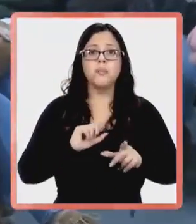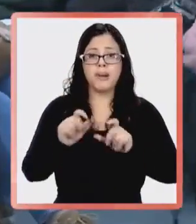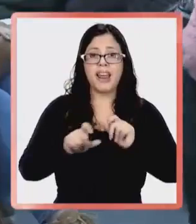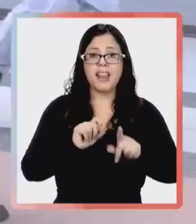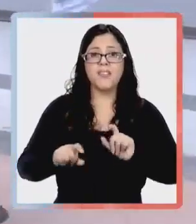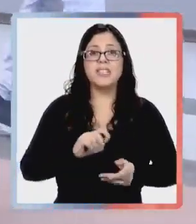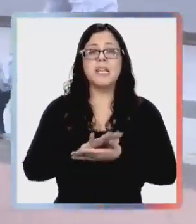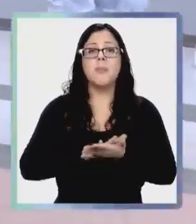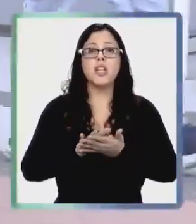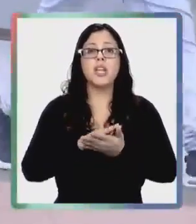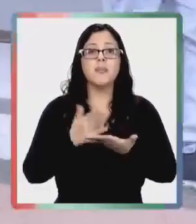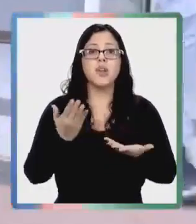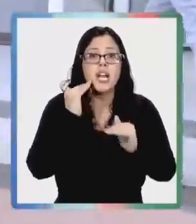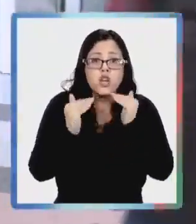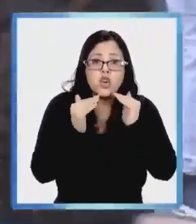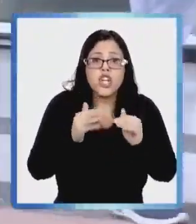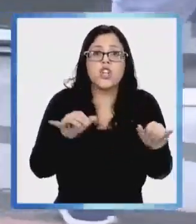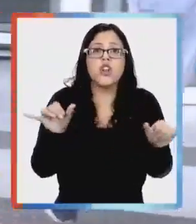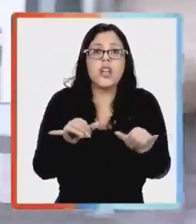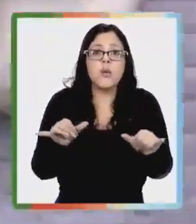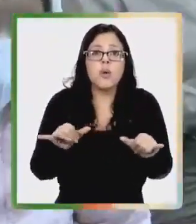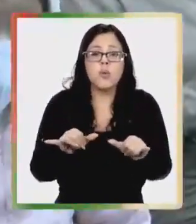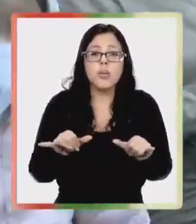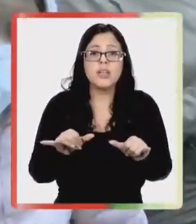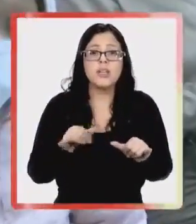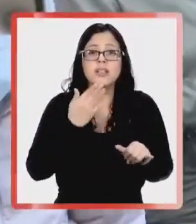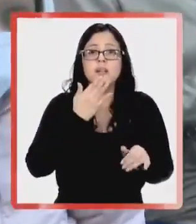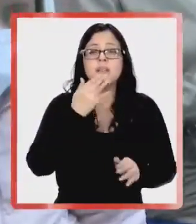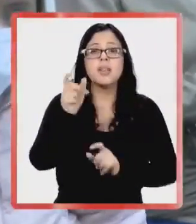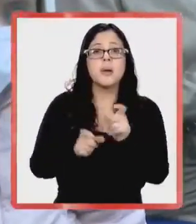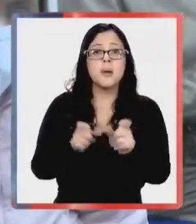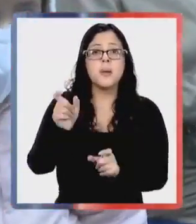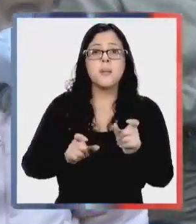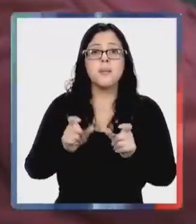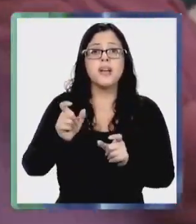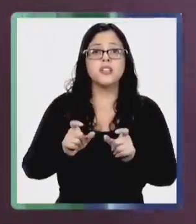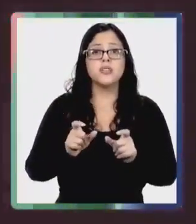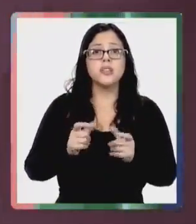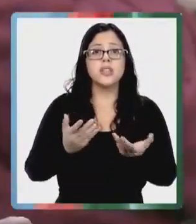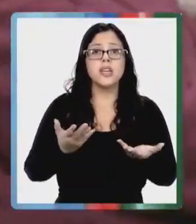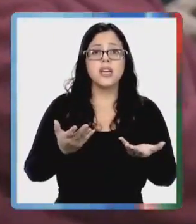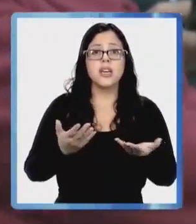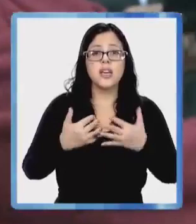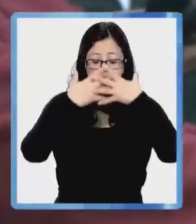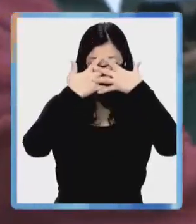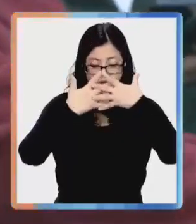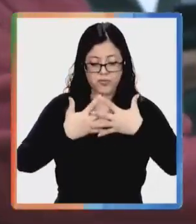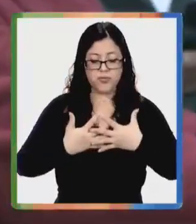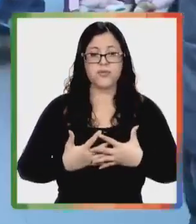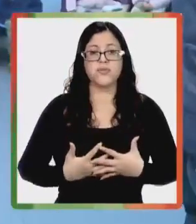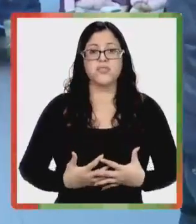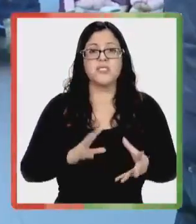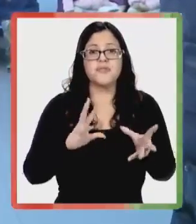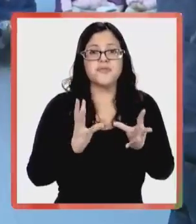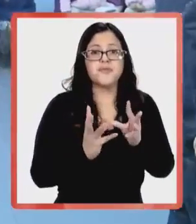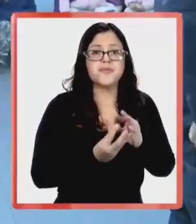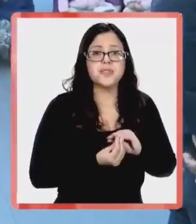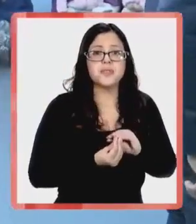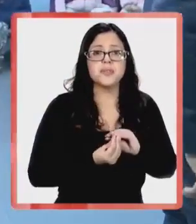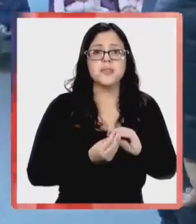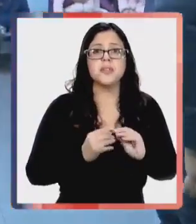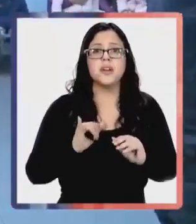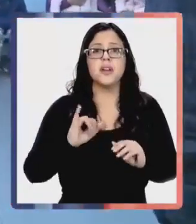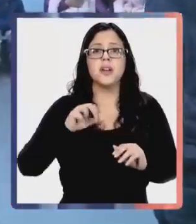los niños muy pequeños, los prematuros, y los senescentes, la gente que tiene su aparato inmunológico desgastado.